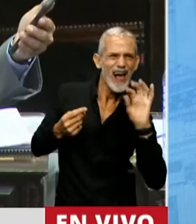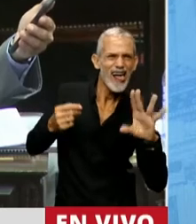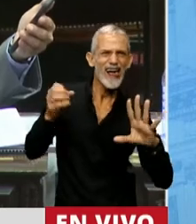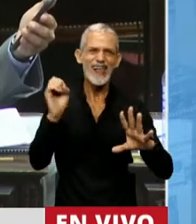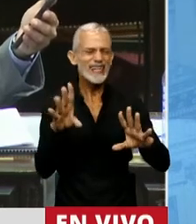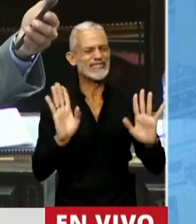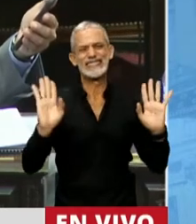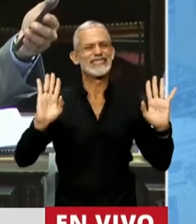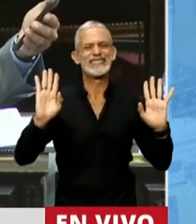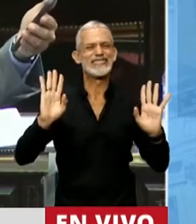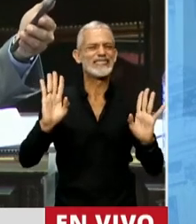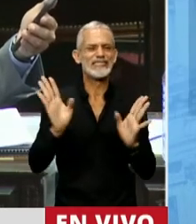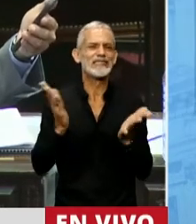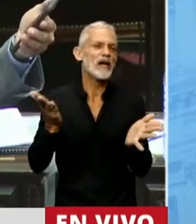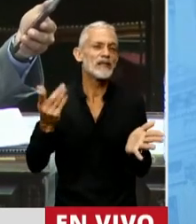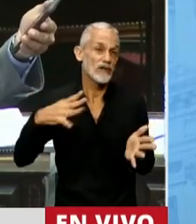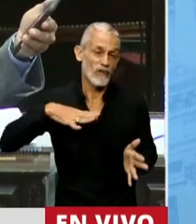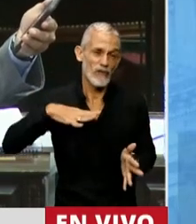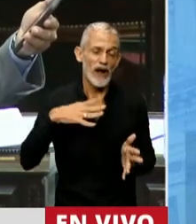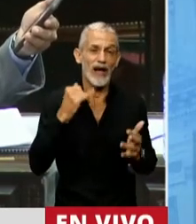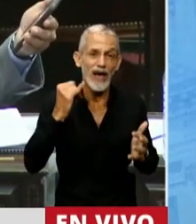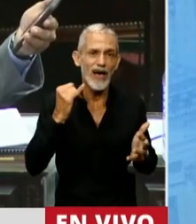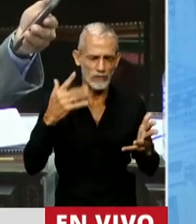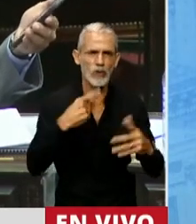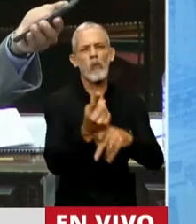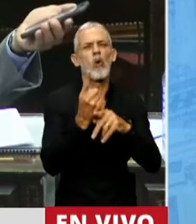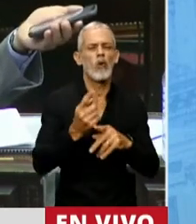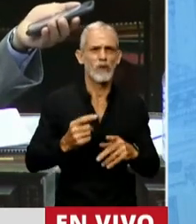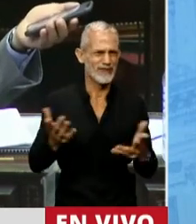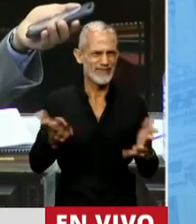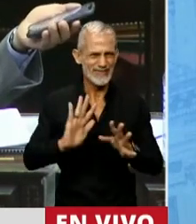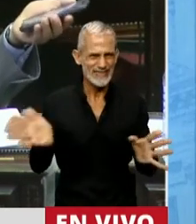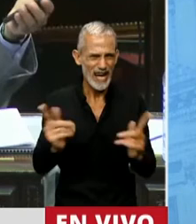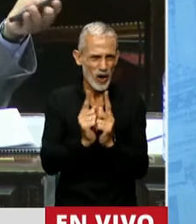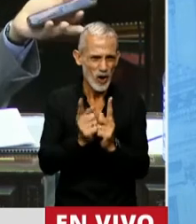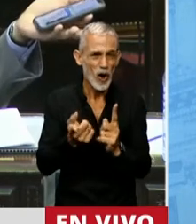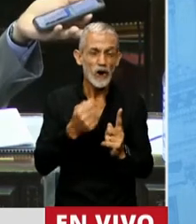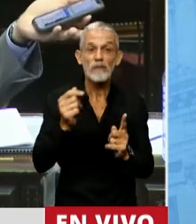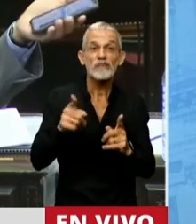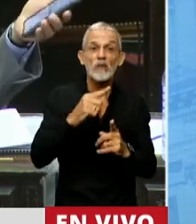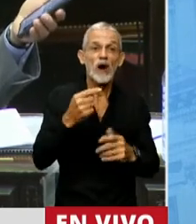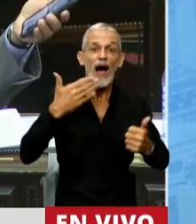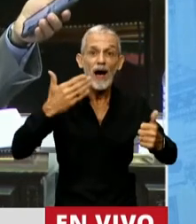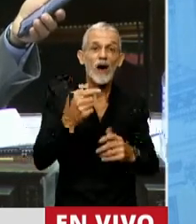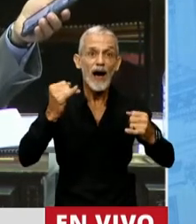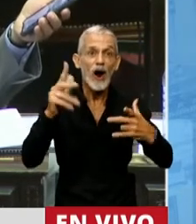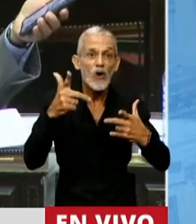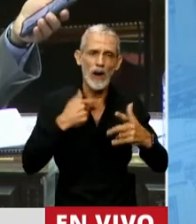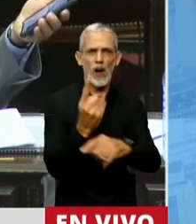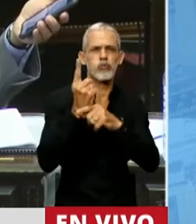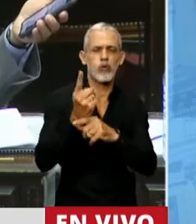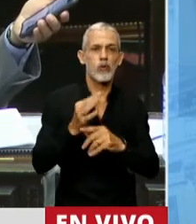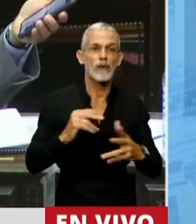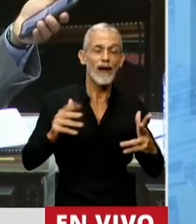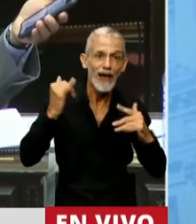eso me parece que simplemente es falta de argumentos. Falta de argumentos. Como no tiene argumentos, insulta. Como